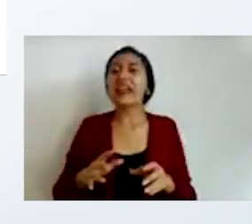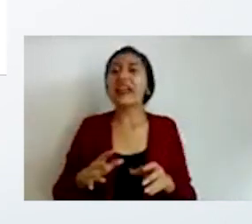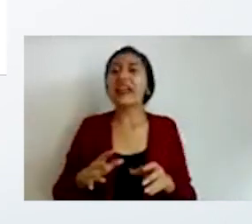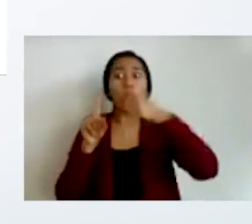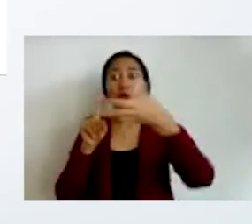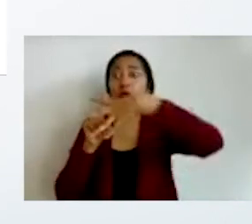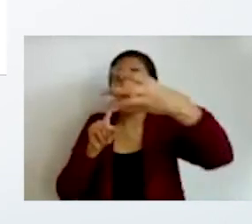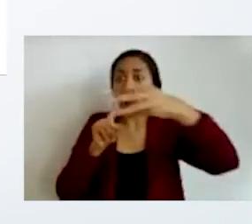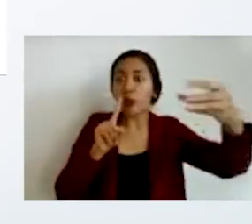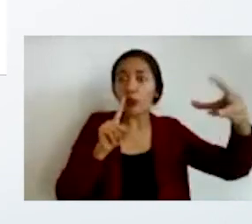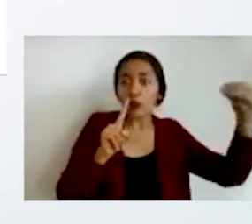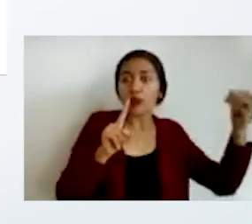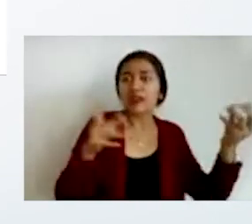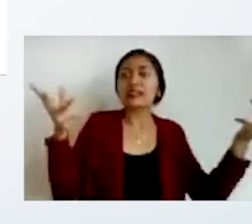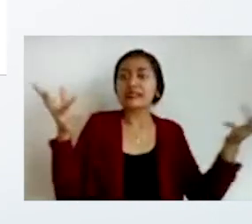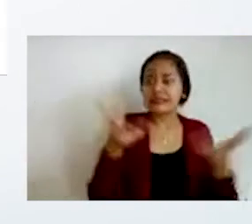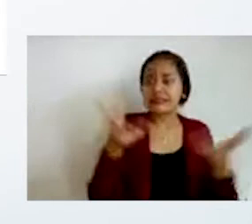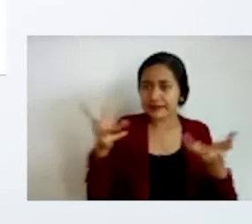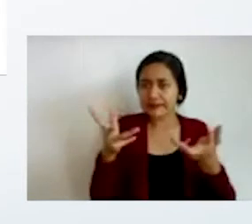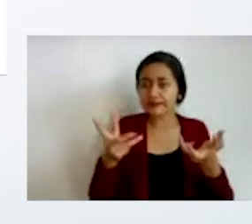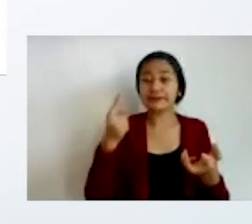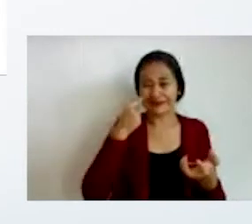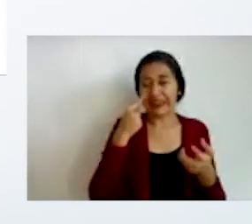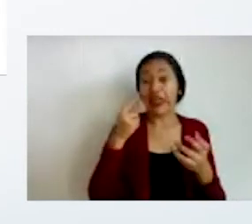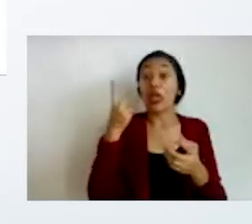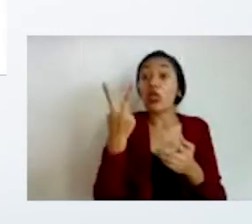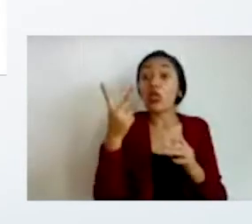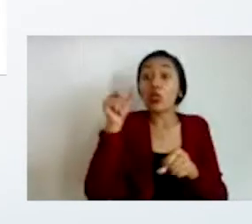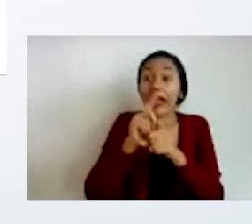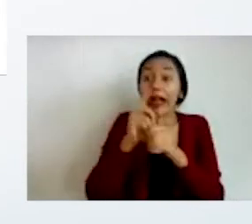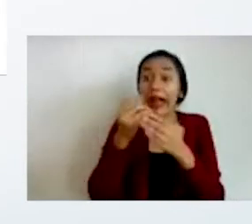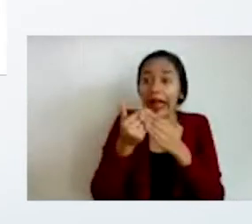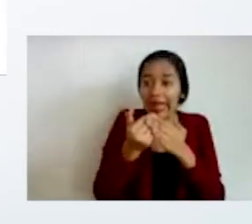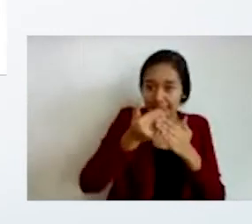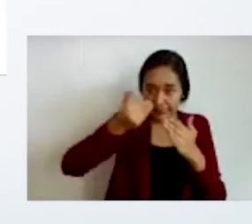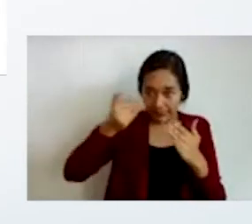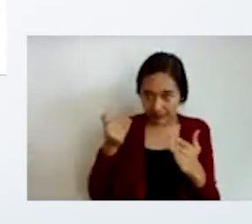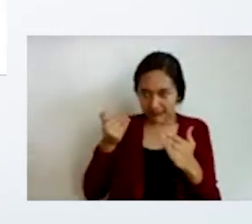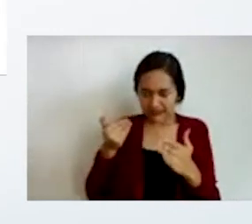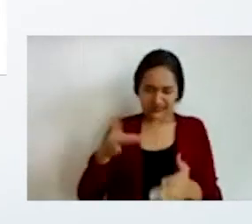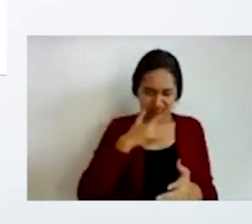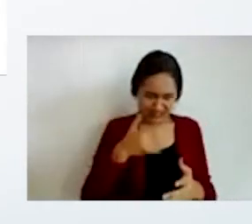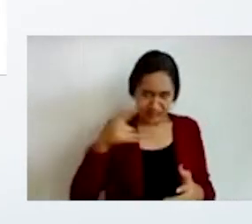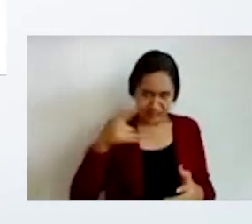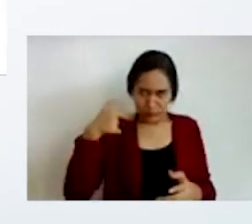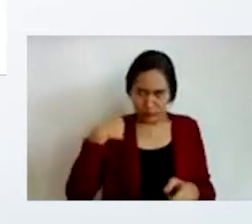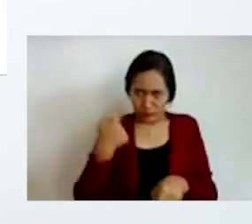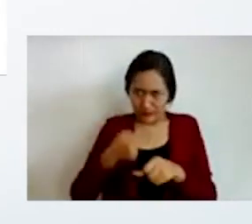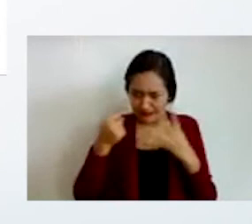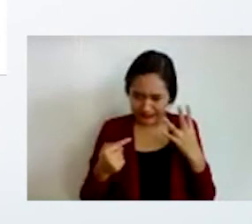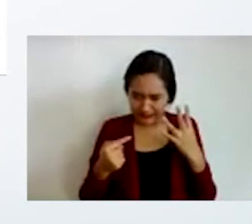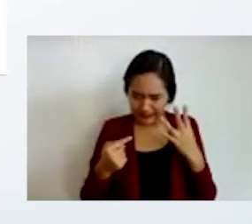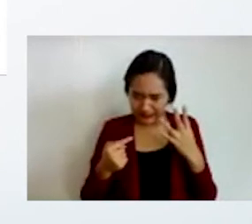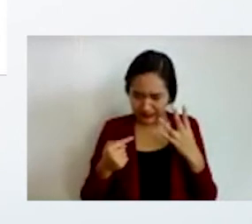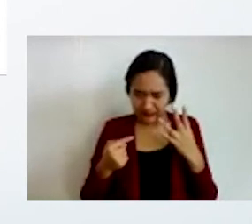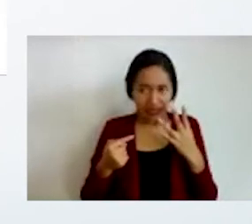comúnmente se acepta que 2 días antes de que aparezcan los signos y síntomas de la enfermedad, una persona ya es contagiosa,